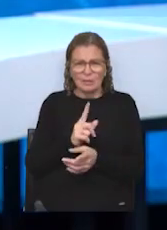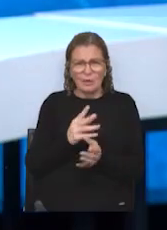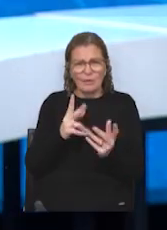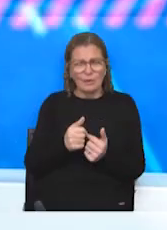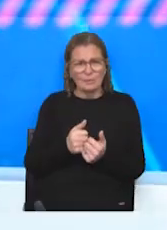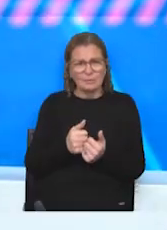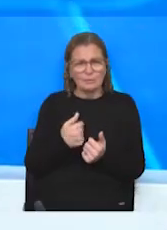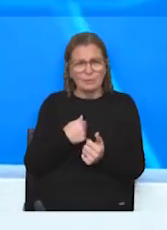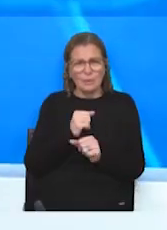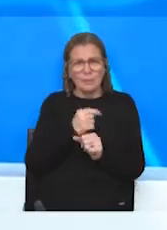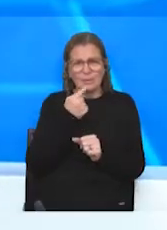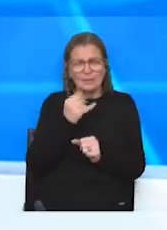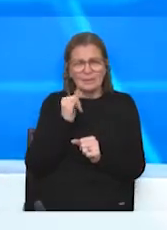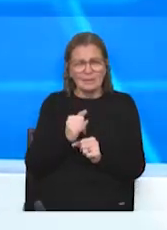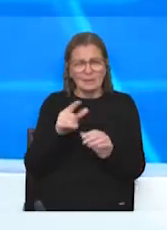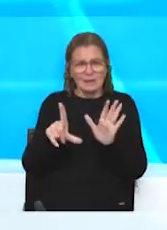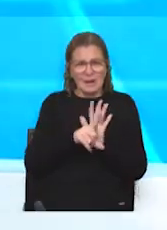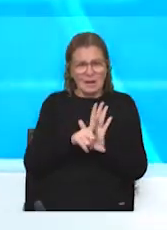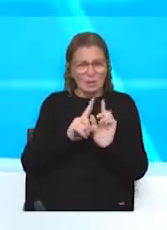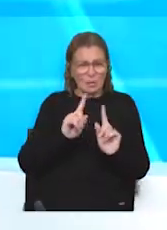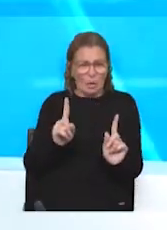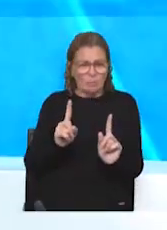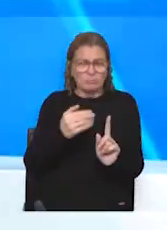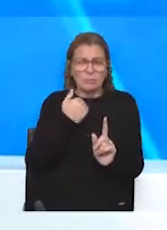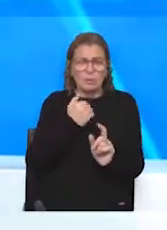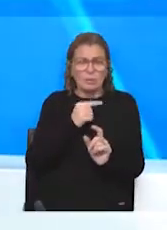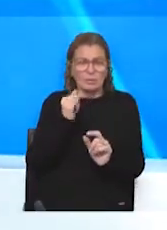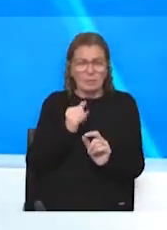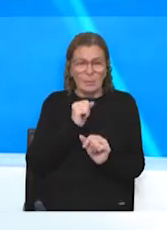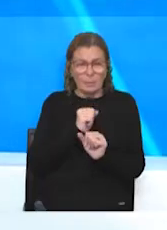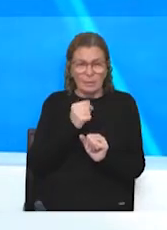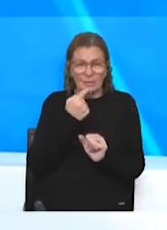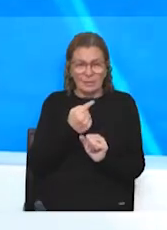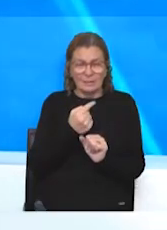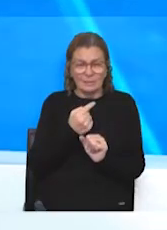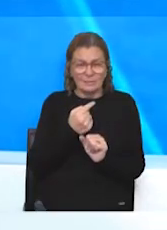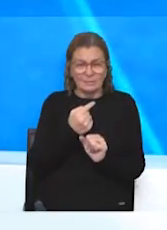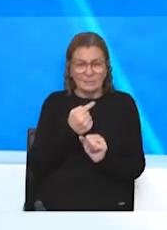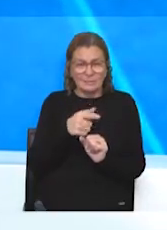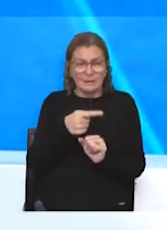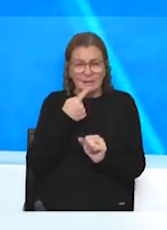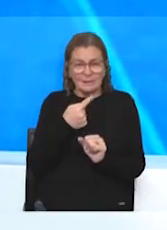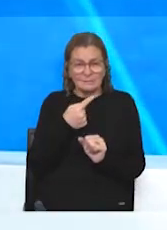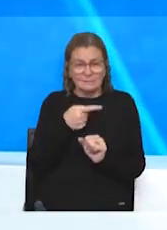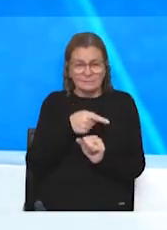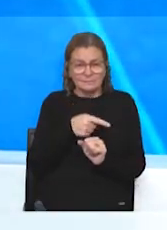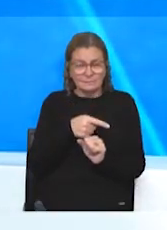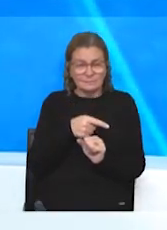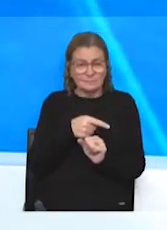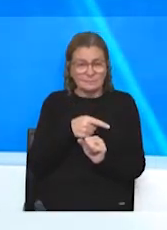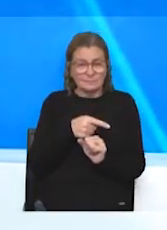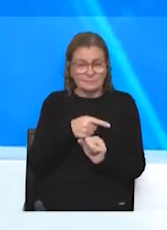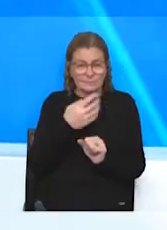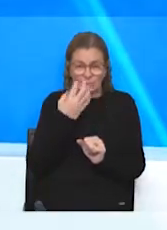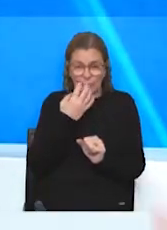manera Yo no puedo decir si es legal o ilegal lo que sí puedo decir es que punto de vista ético Eso es Es